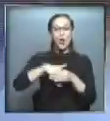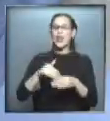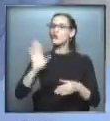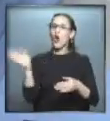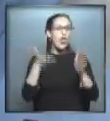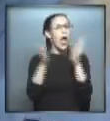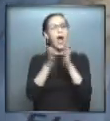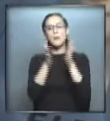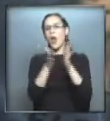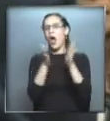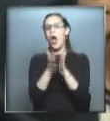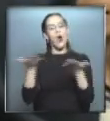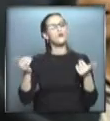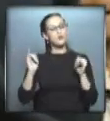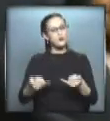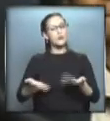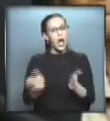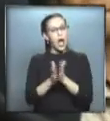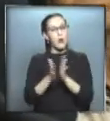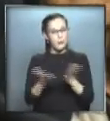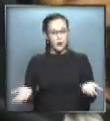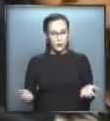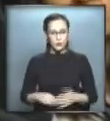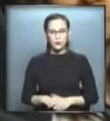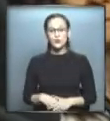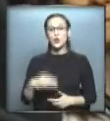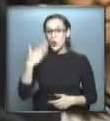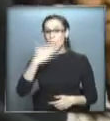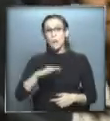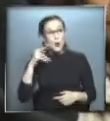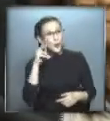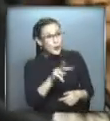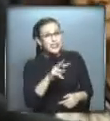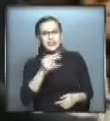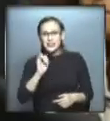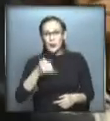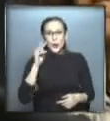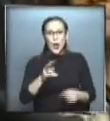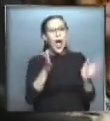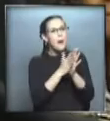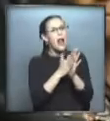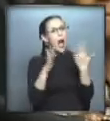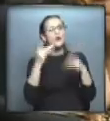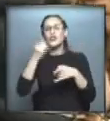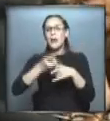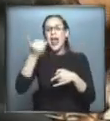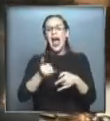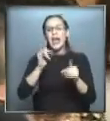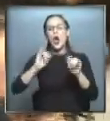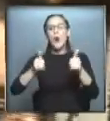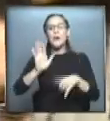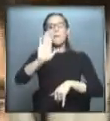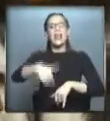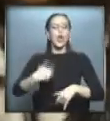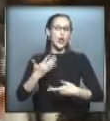¿no? Me lo dijo alguien de ustedes, y lo comprobé después cuando cada una de las mesas aplaudía cada vez que había un elector